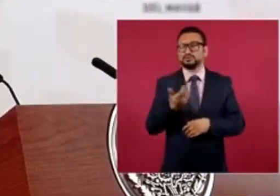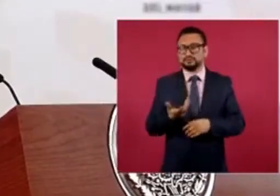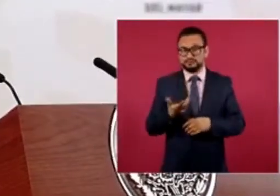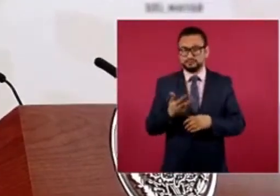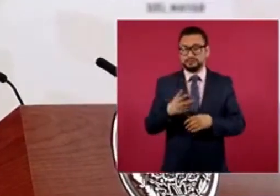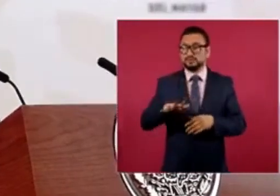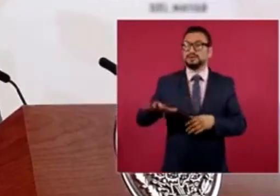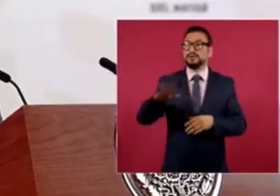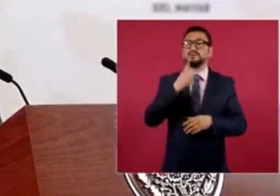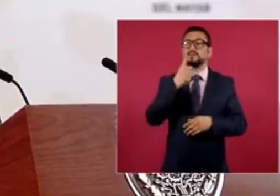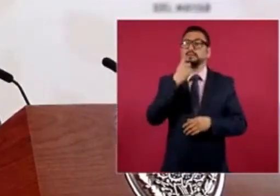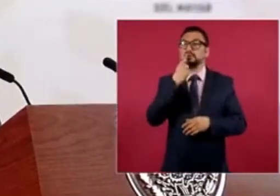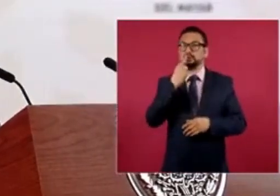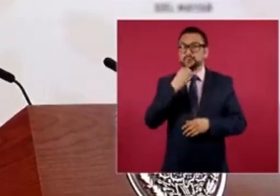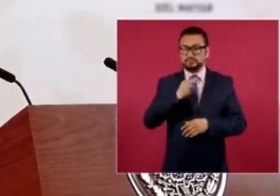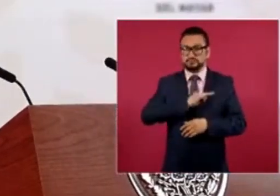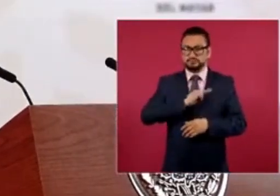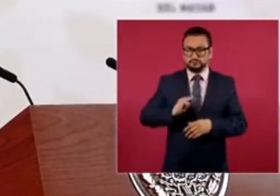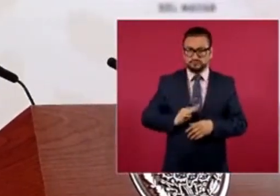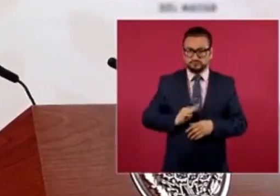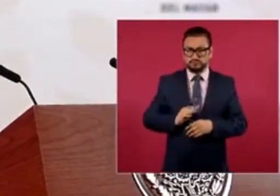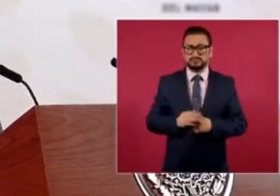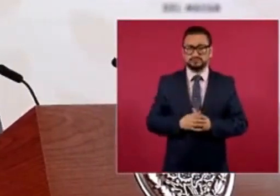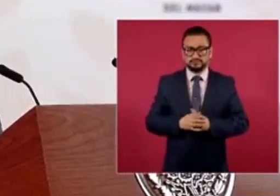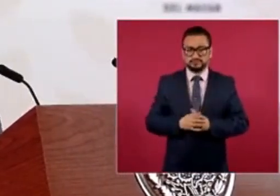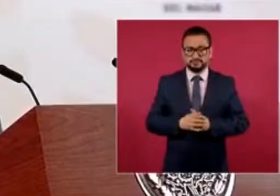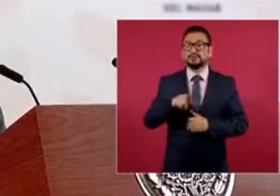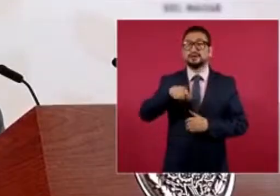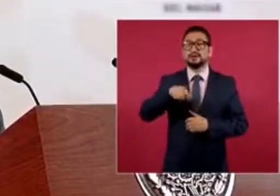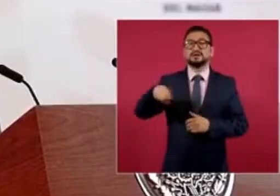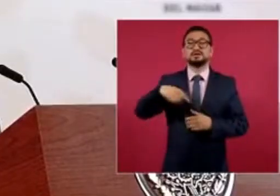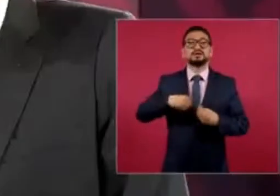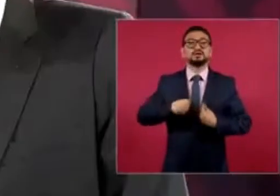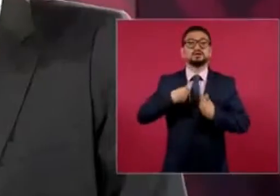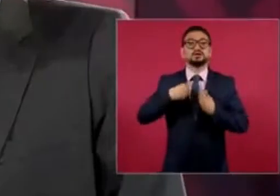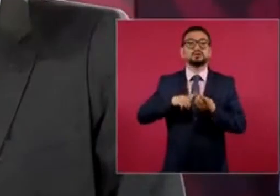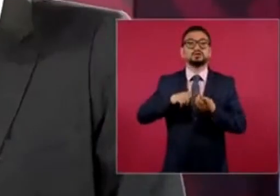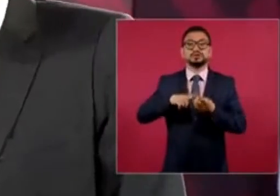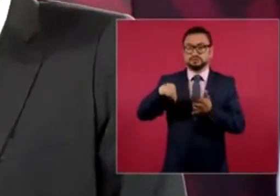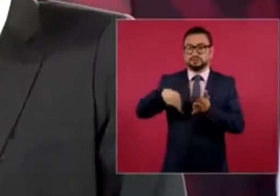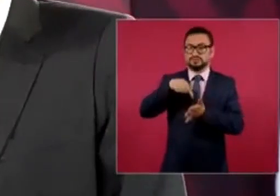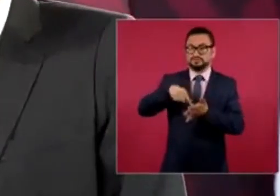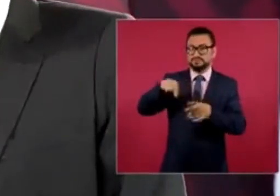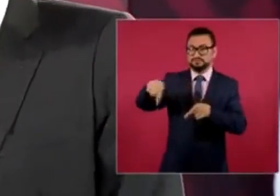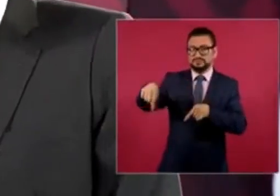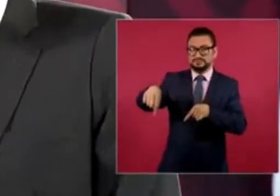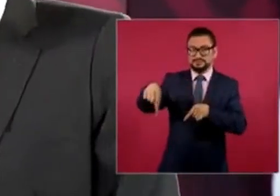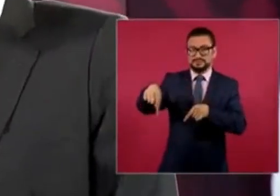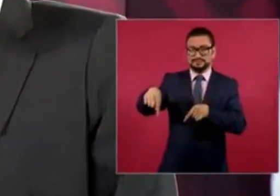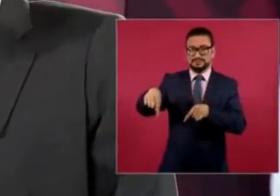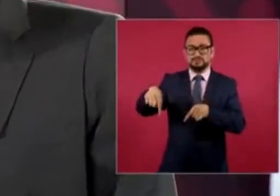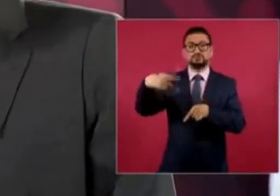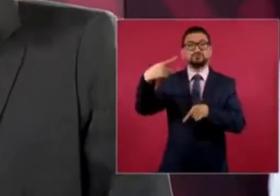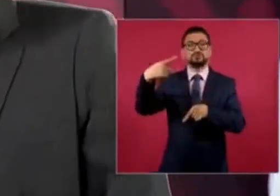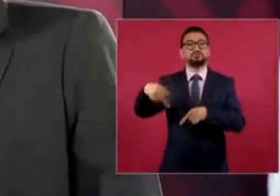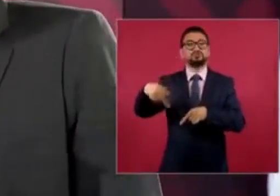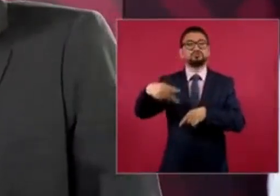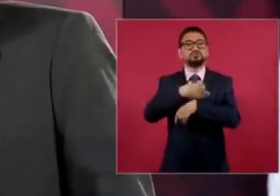policías municipales viven ahí están sus